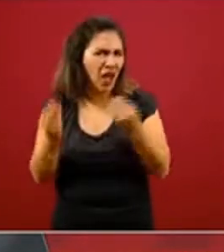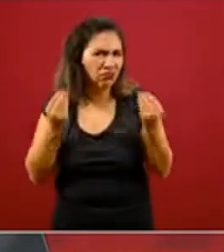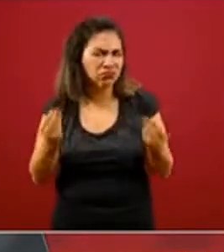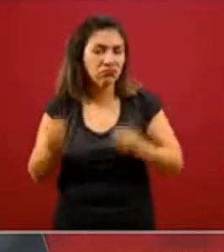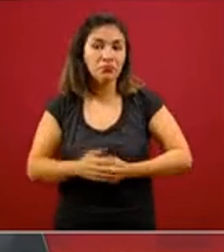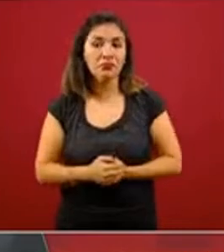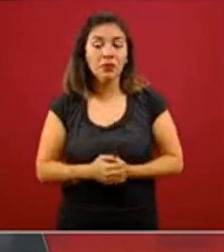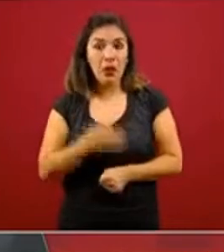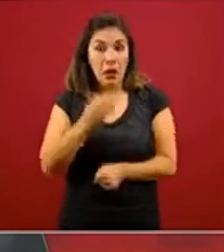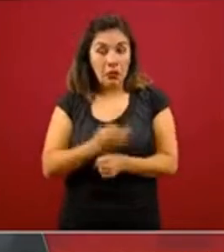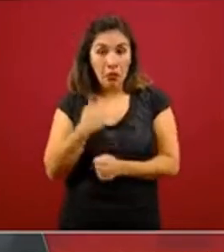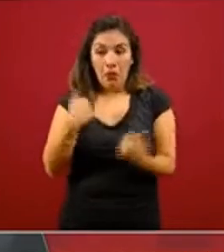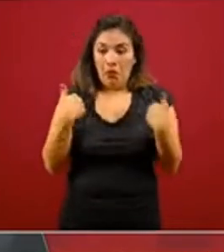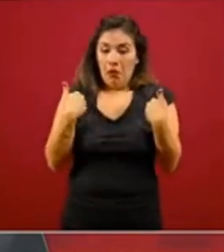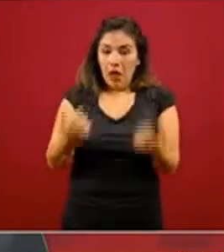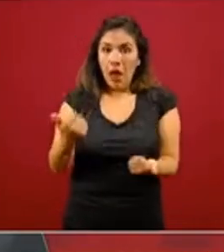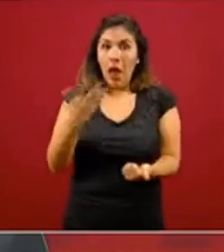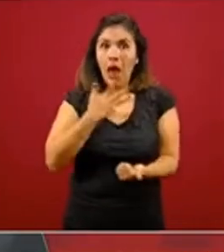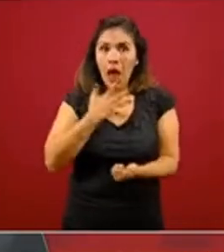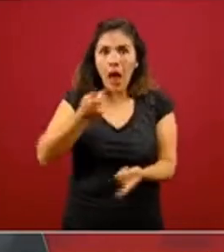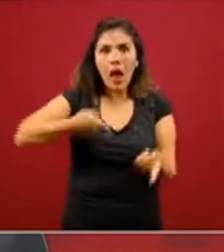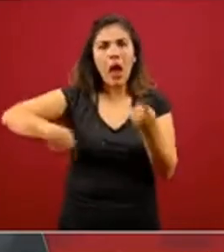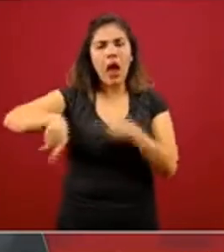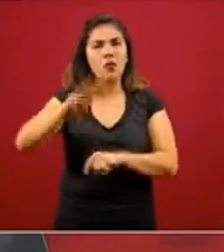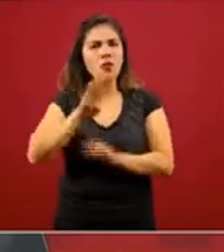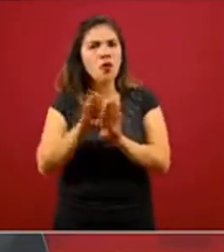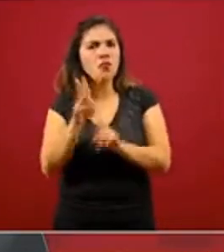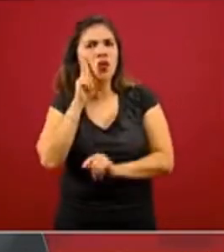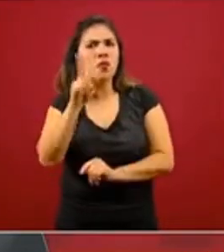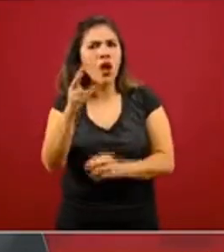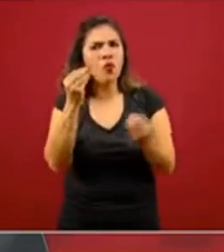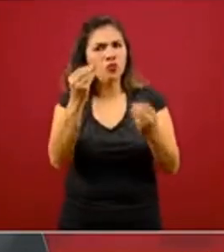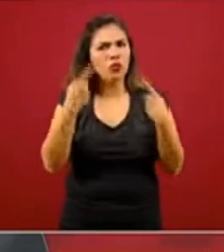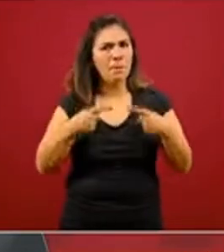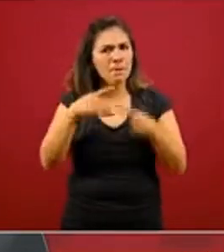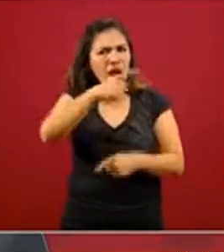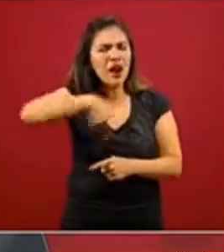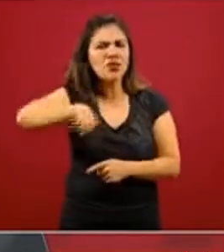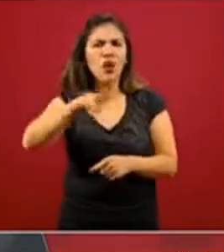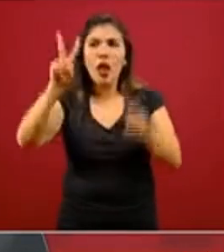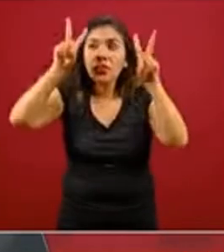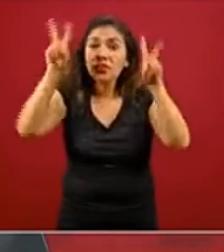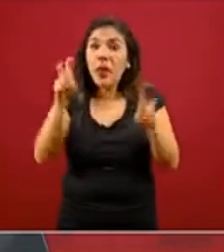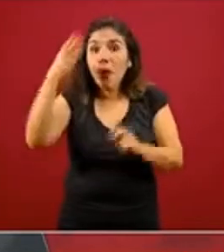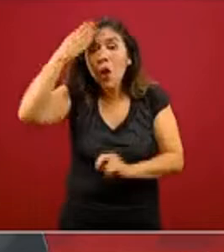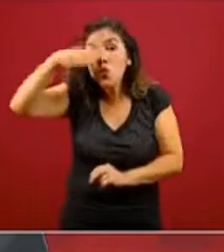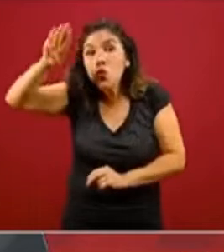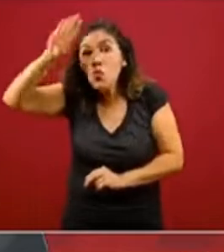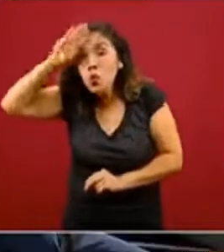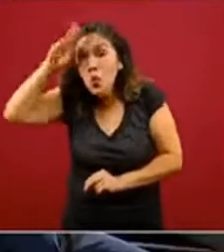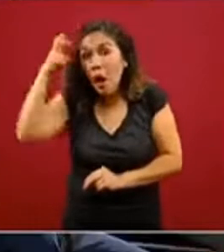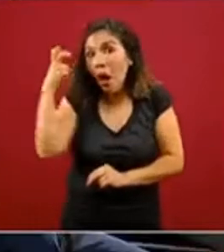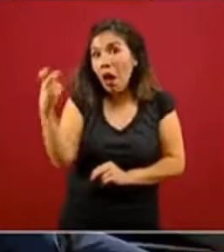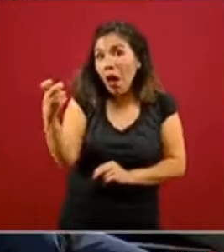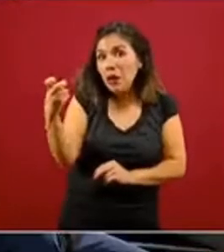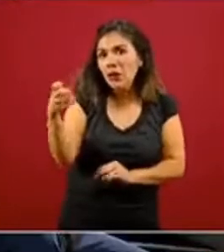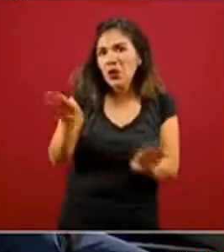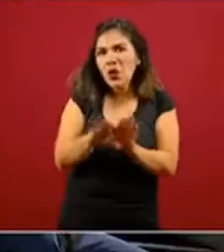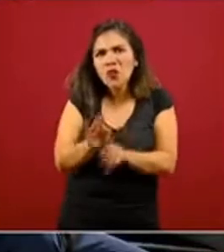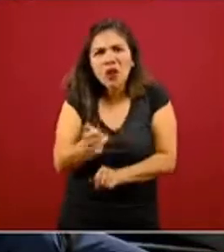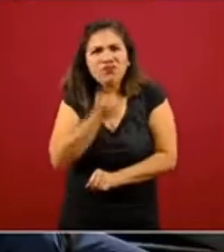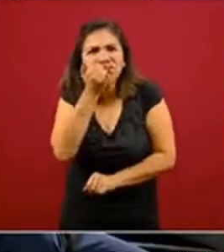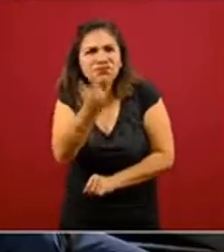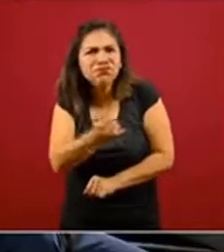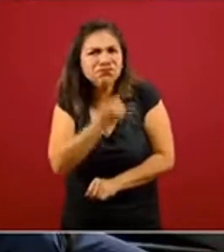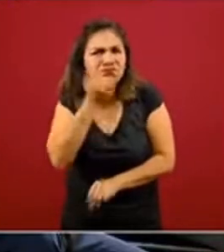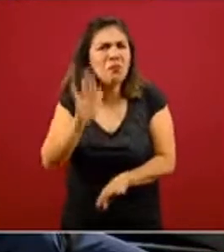Estoy percibido que ahora ha llamado la atención a algunos segmentos de la sociedad el tema de Cuba como una inquietud